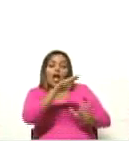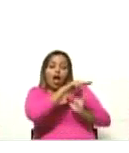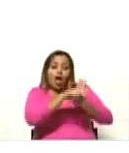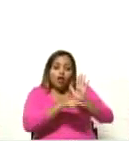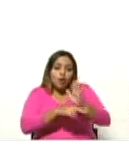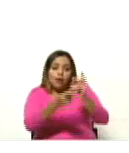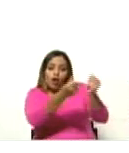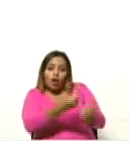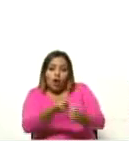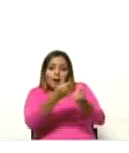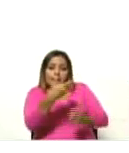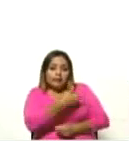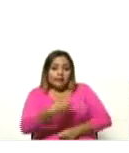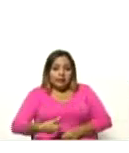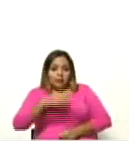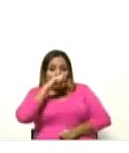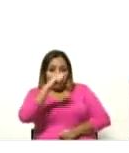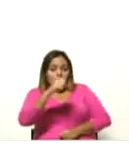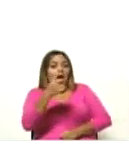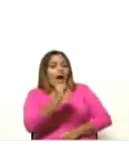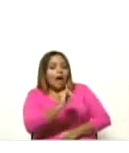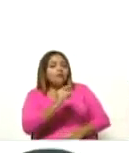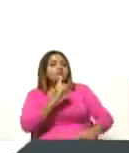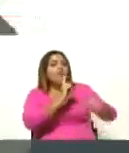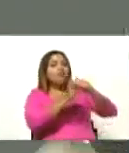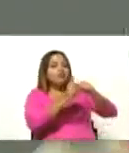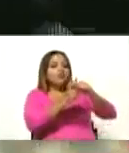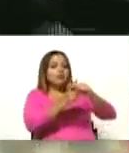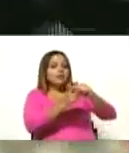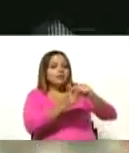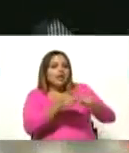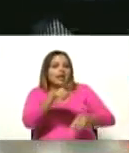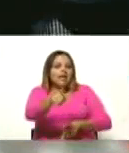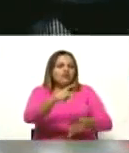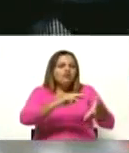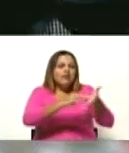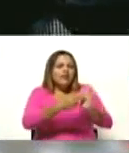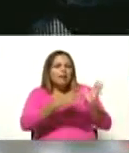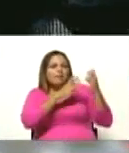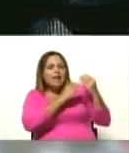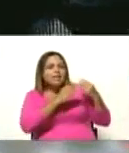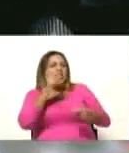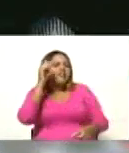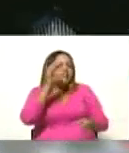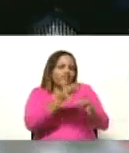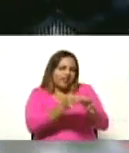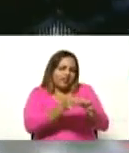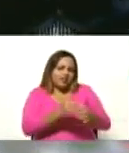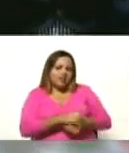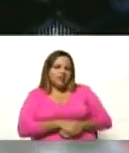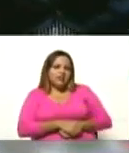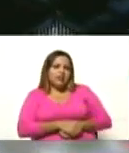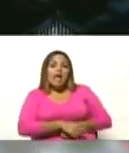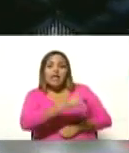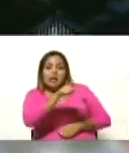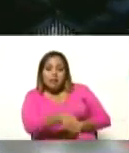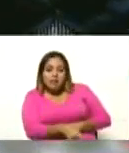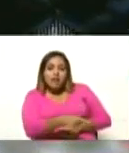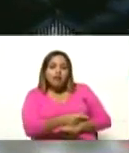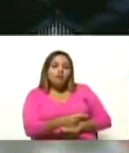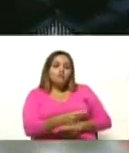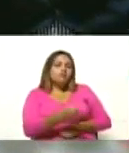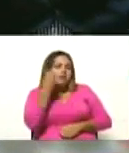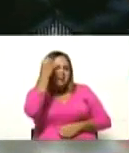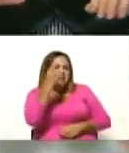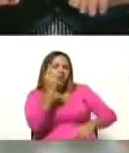presidente Maduro son efectivas, son positivas. Esto tiene que ver con la esperanza y la fe, y con una valoración positiva de la gestión